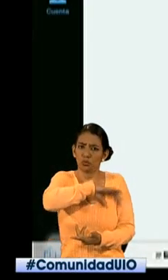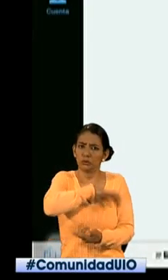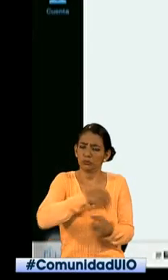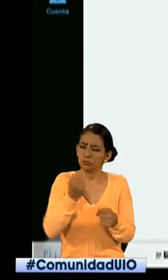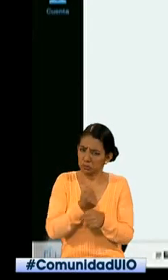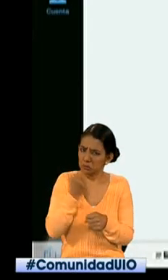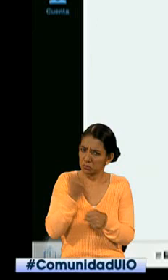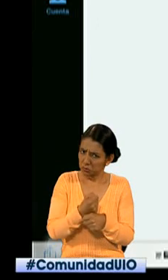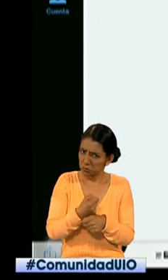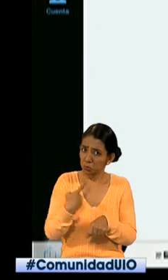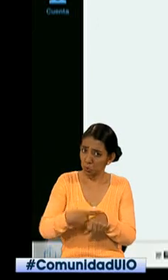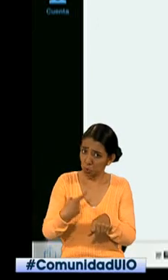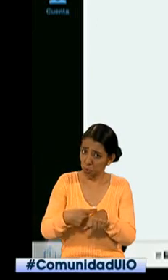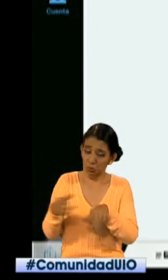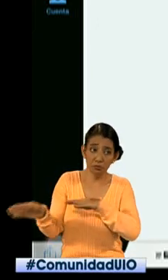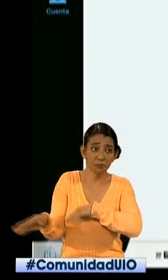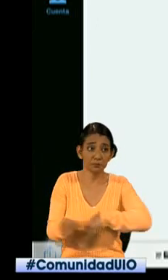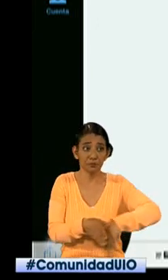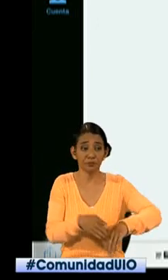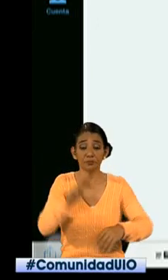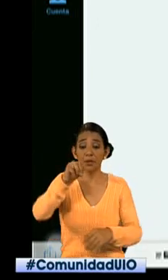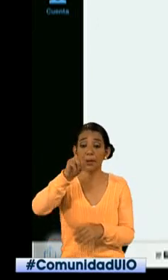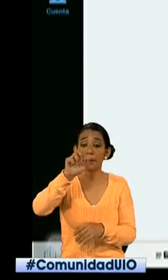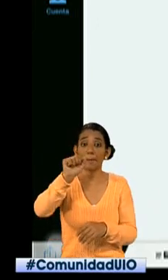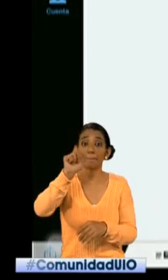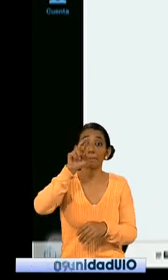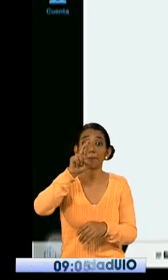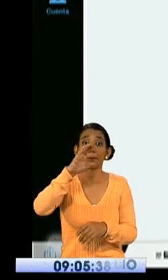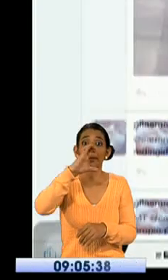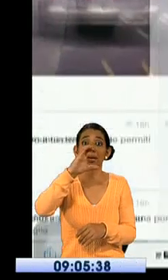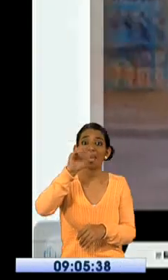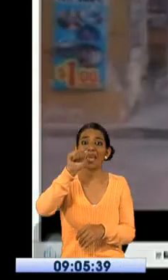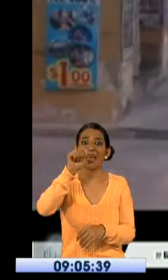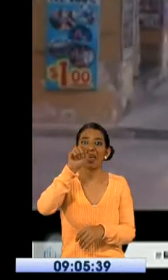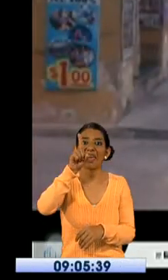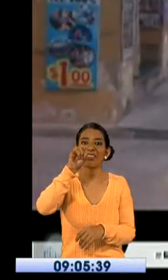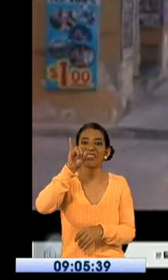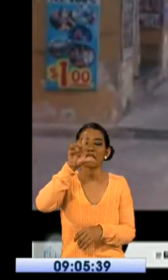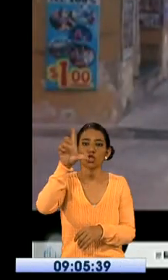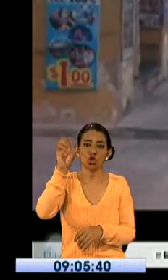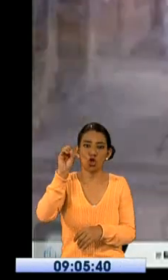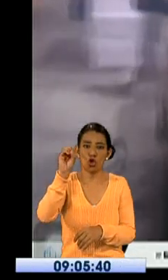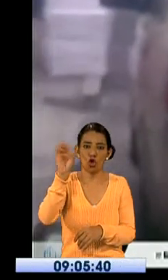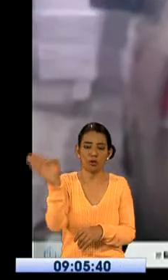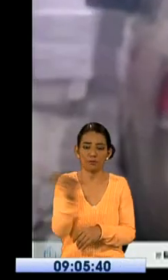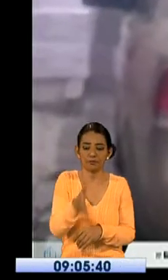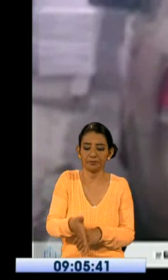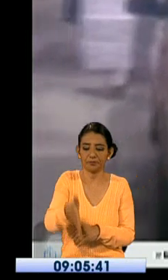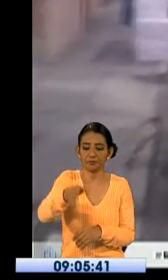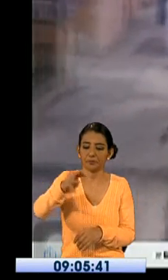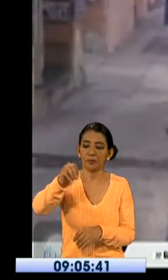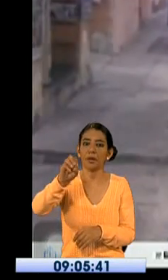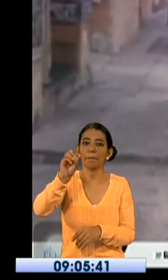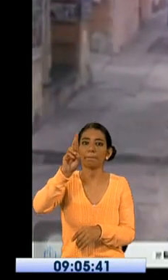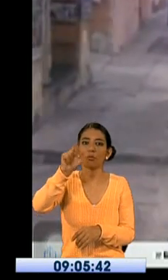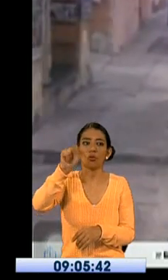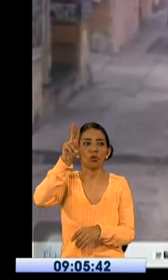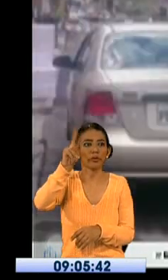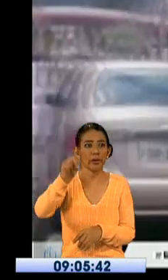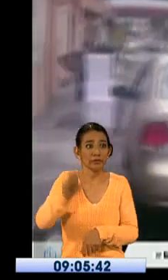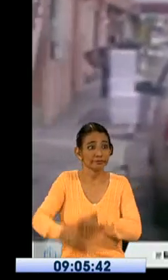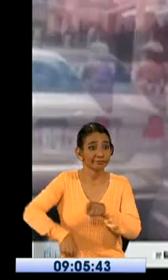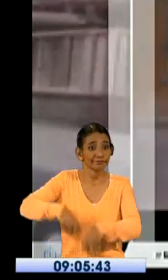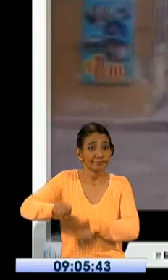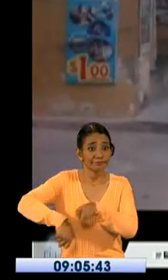trabajar. Alonso de Mercadillo y Jacinto Morán. Mire. El respeto que se tiene a la ciclovía,